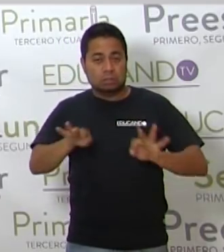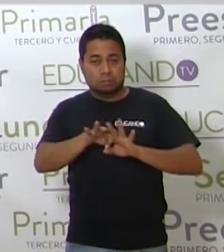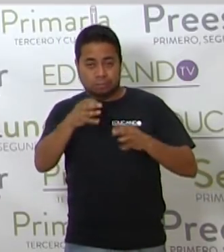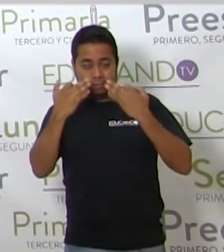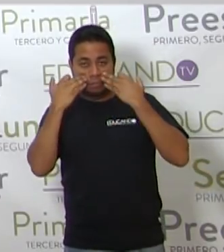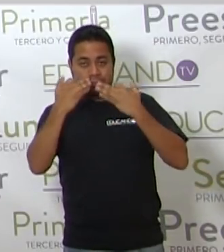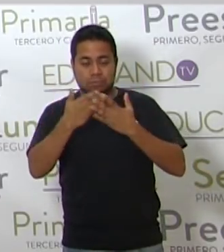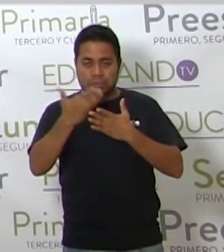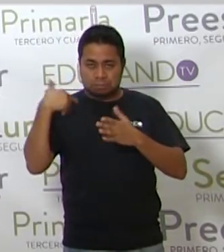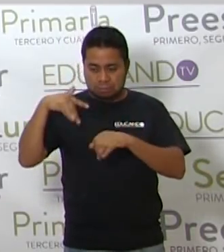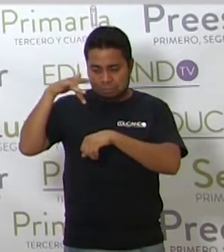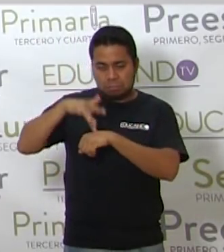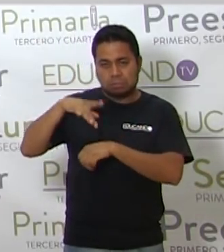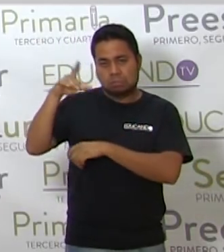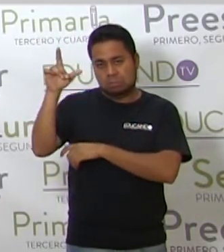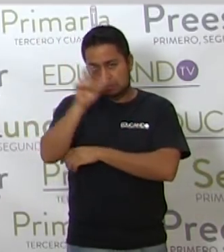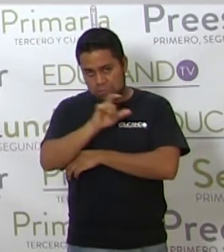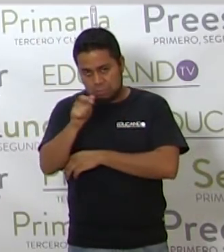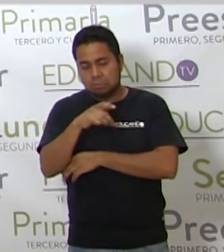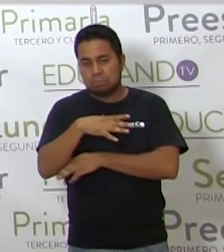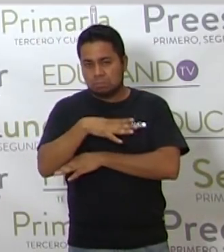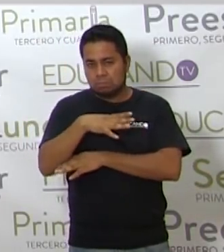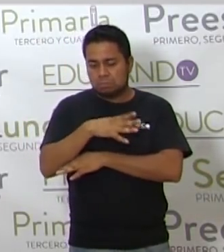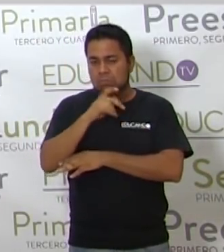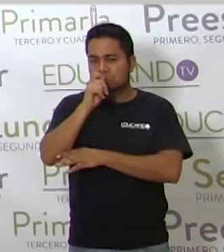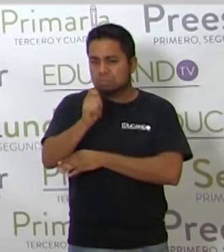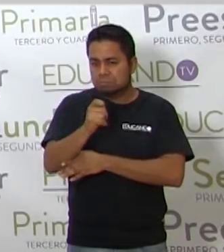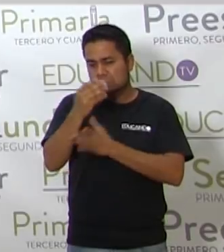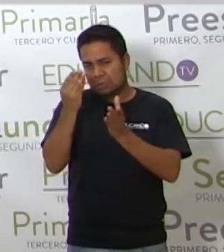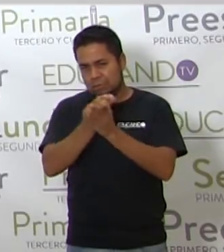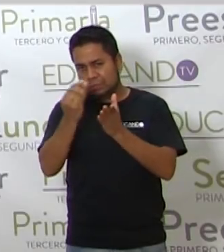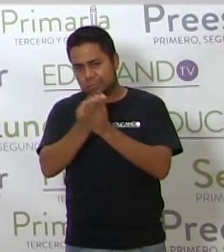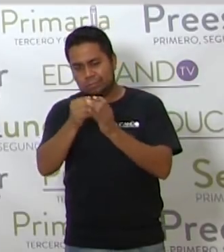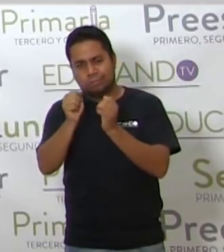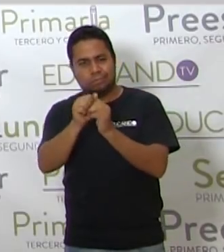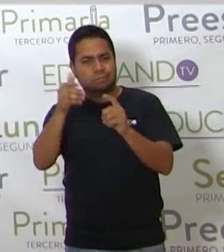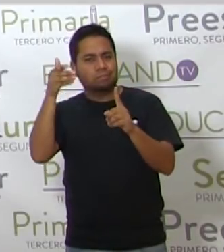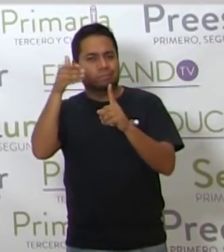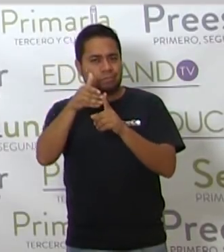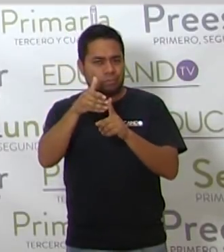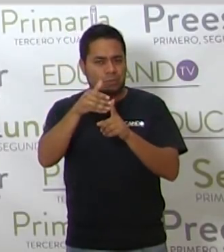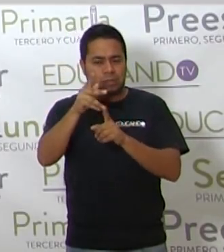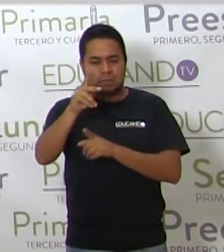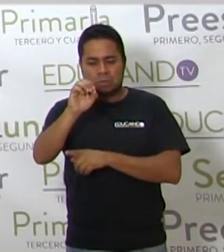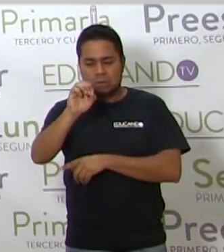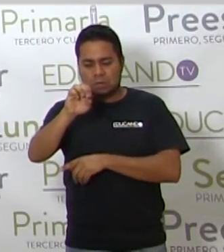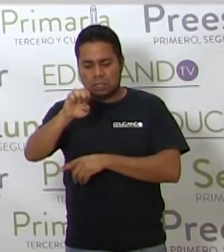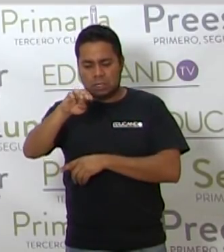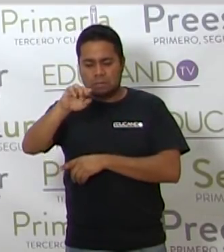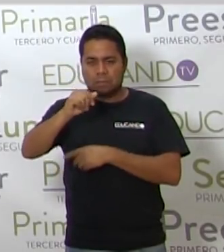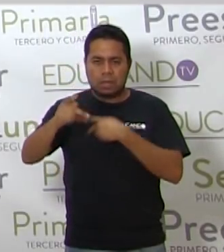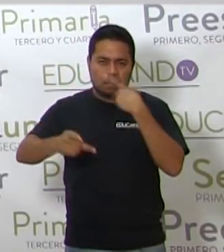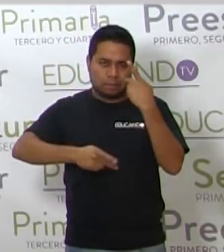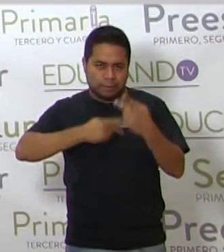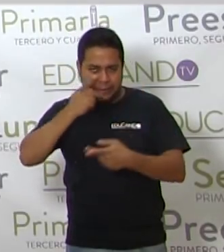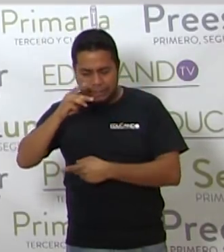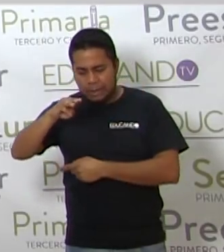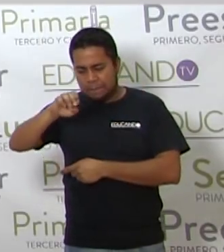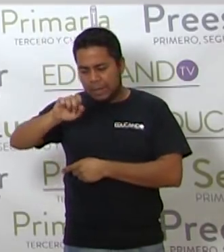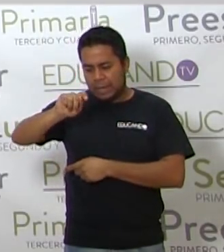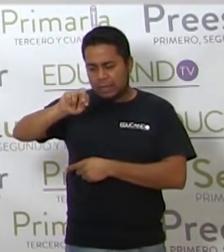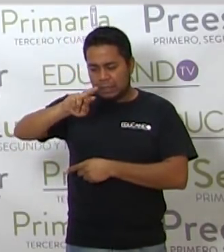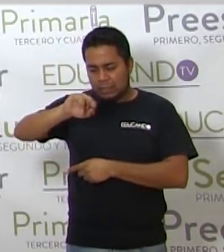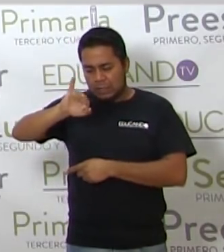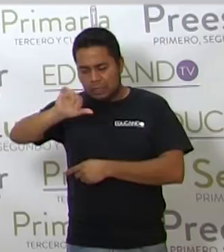vimos en la sesión donde vimos todo lo relacionado a lo que son los poemas, hablamos de la métrica y